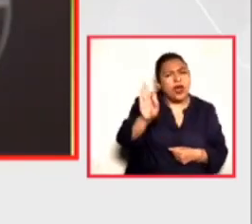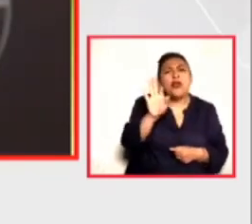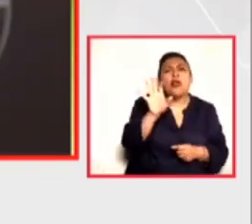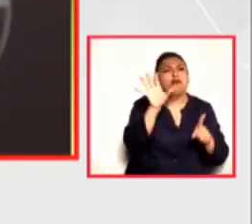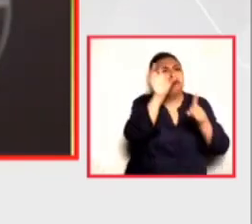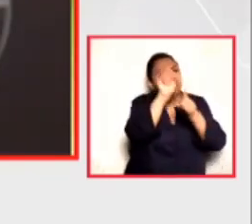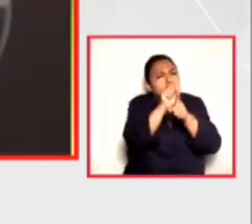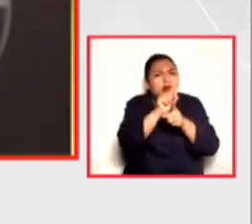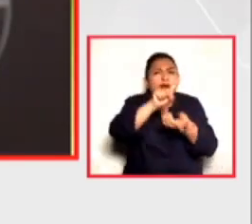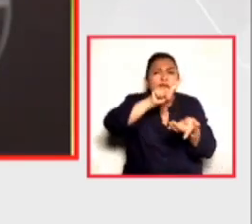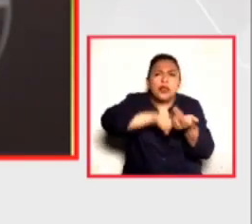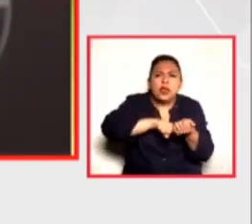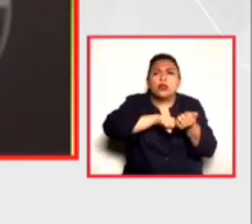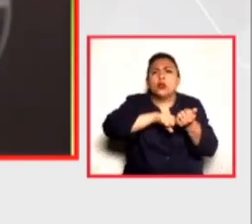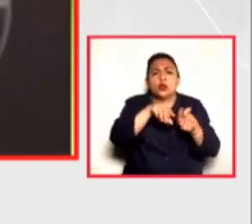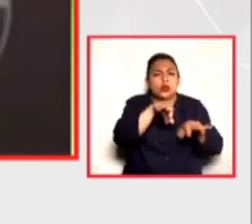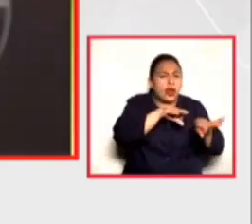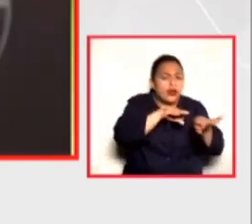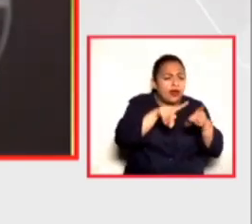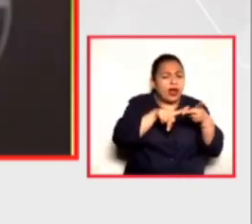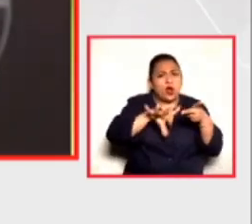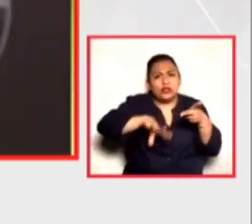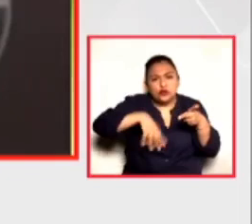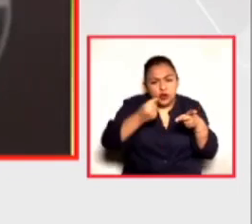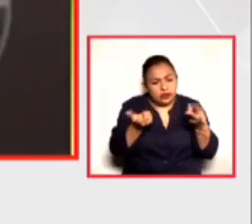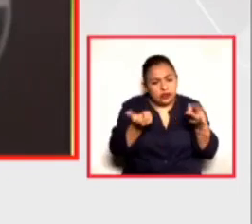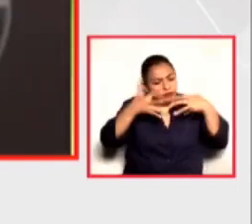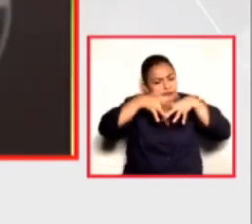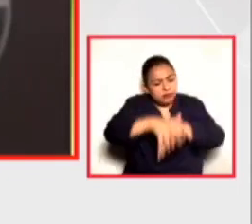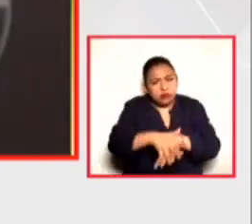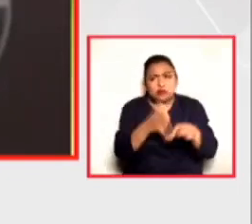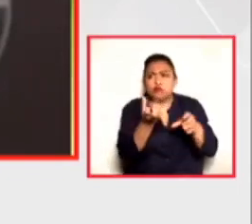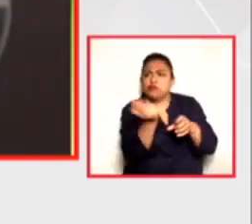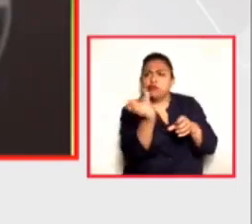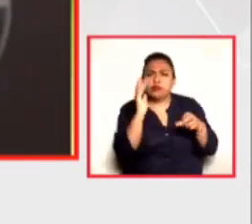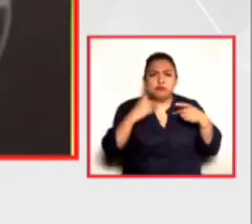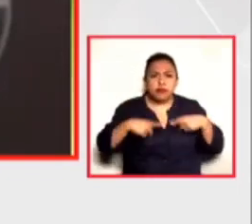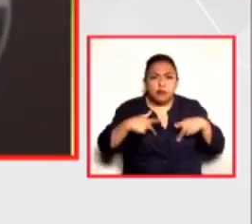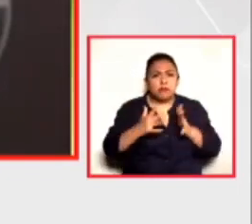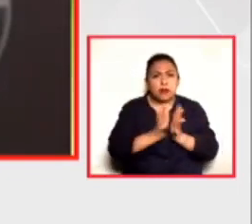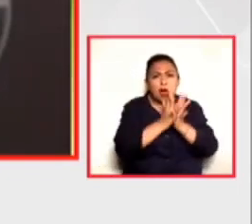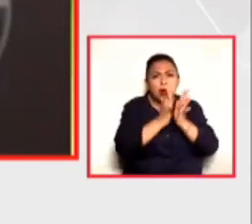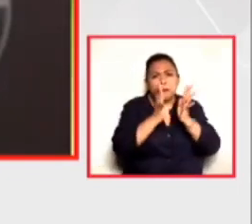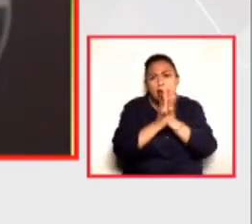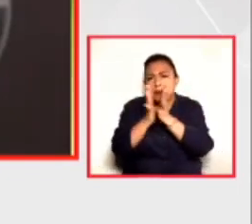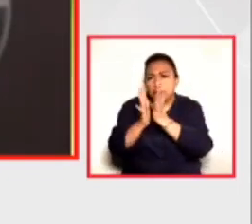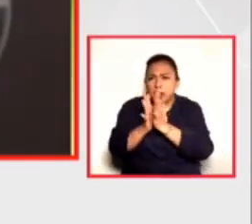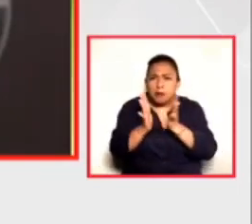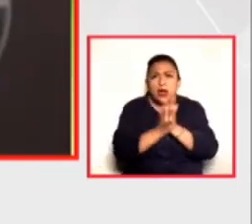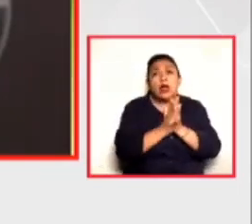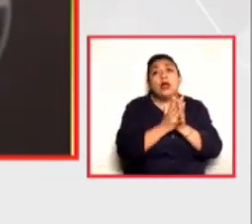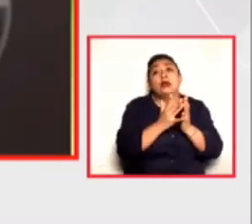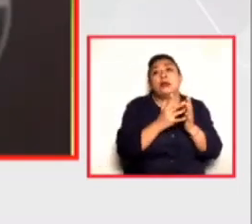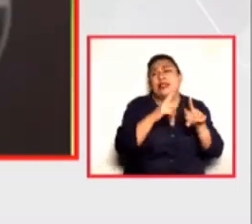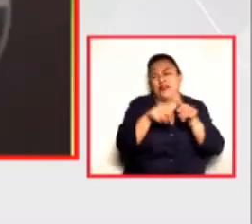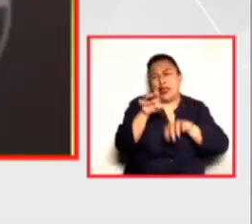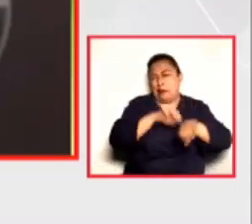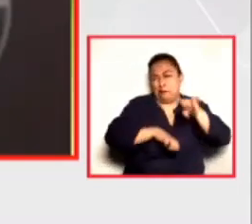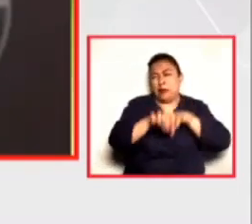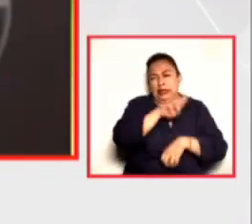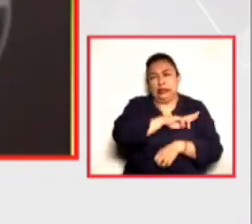conjugando el trabajo, el esfuerzo de mucha gente, de empresas particulares